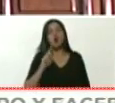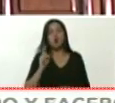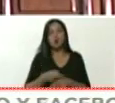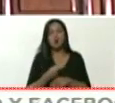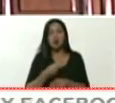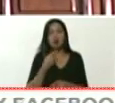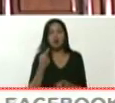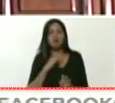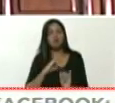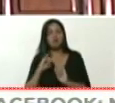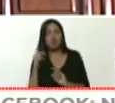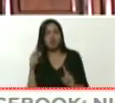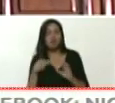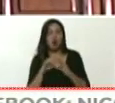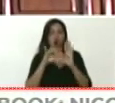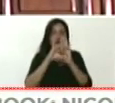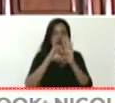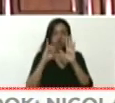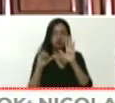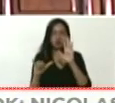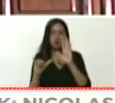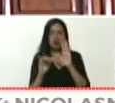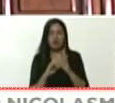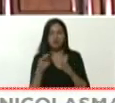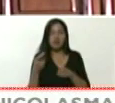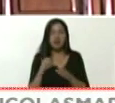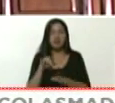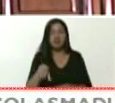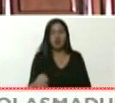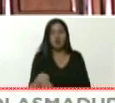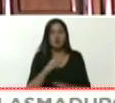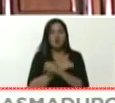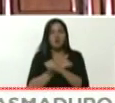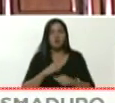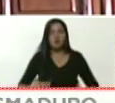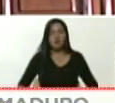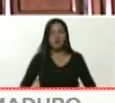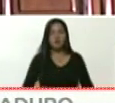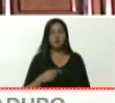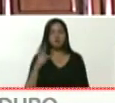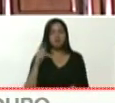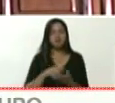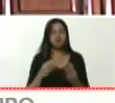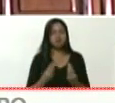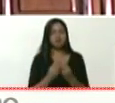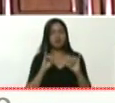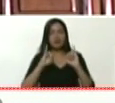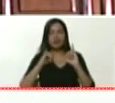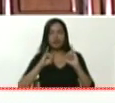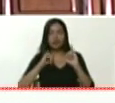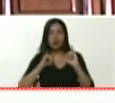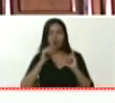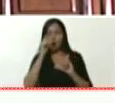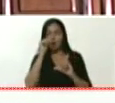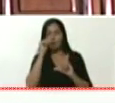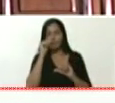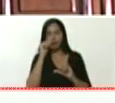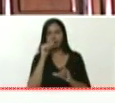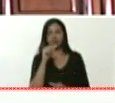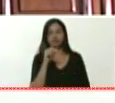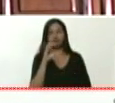legítimo y constitucional del estado Portuguesa. Allá está con el ingeniero José